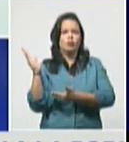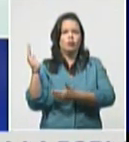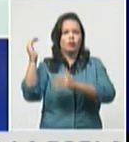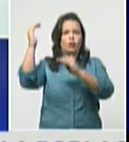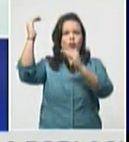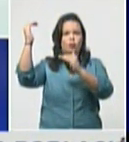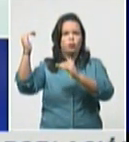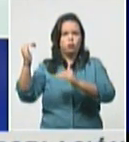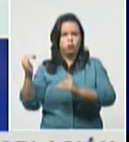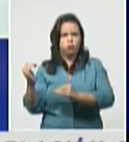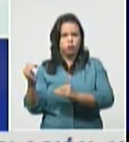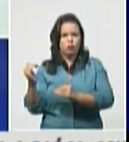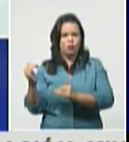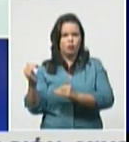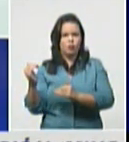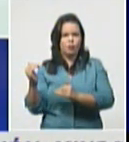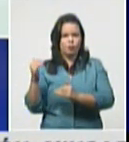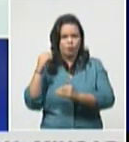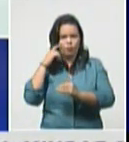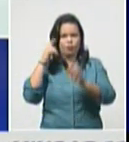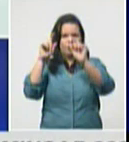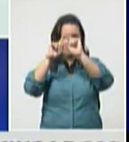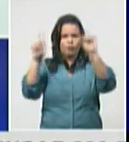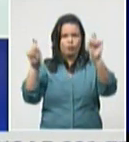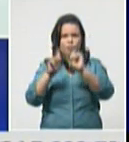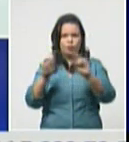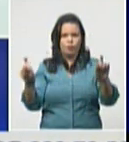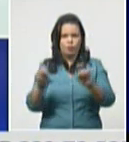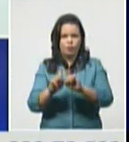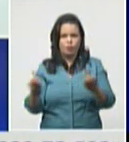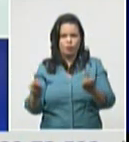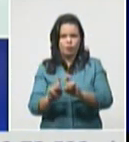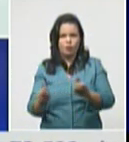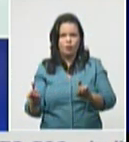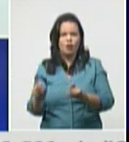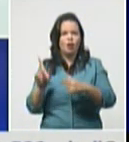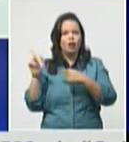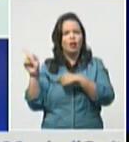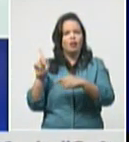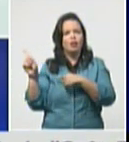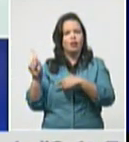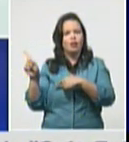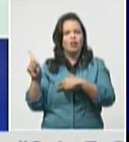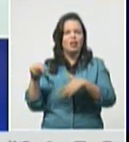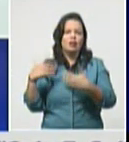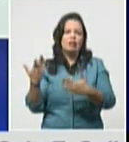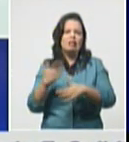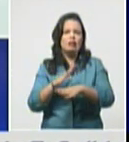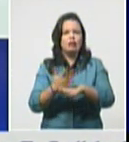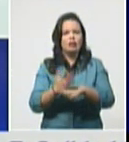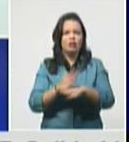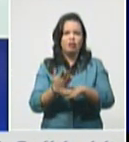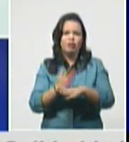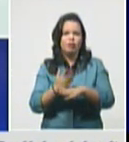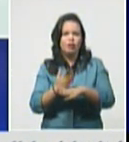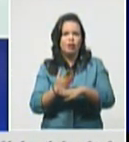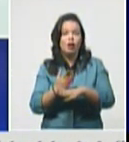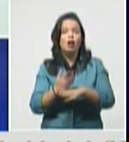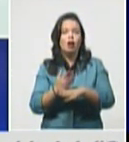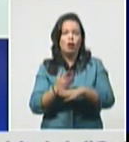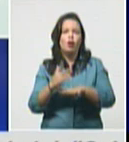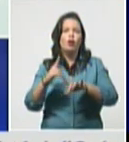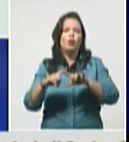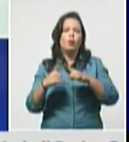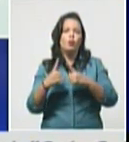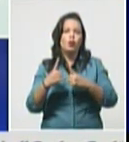gracias. Una gráfica donde esas barras, es algo que se había preguntado ya,